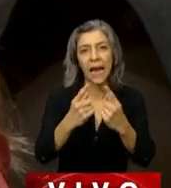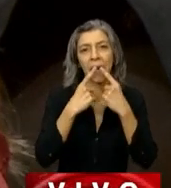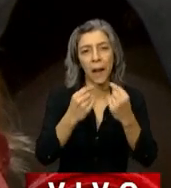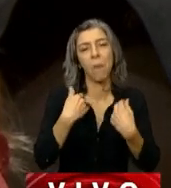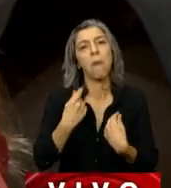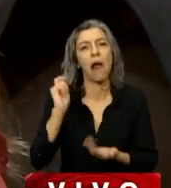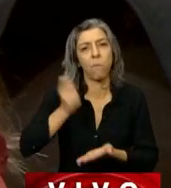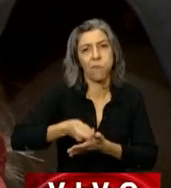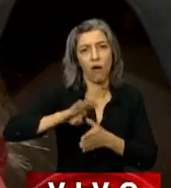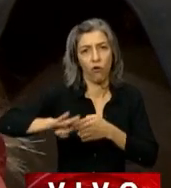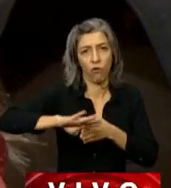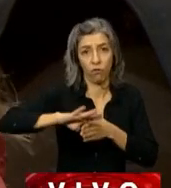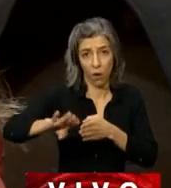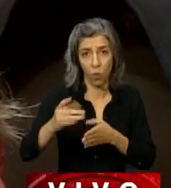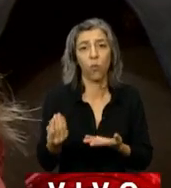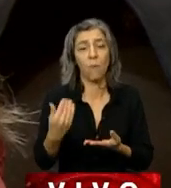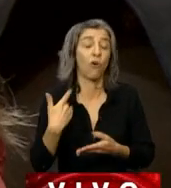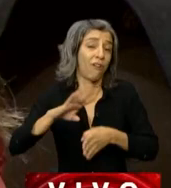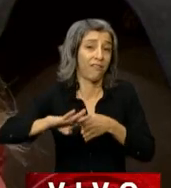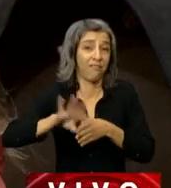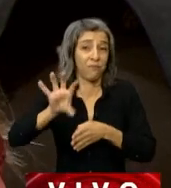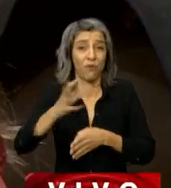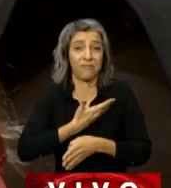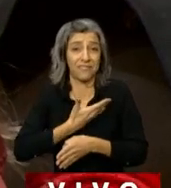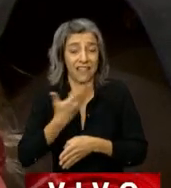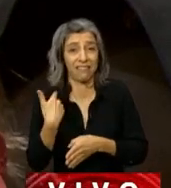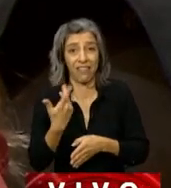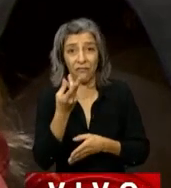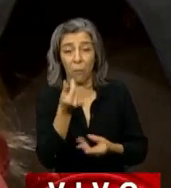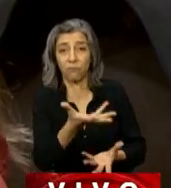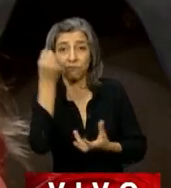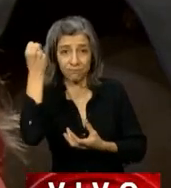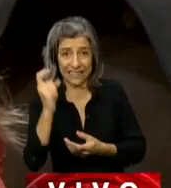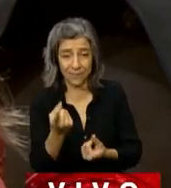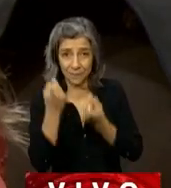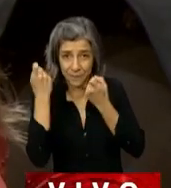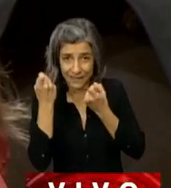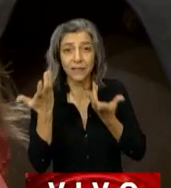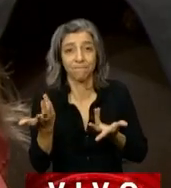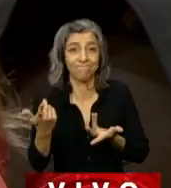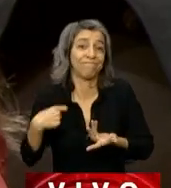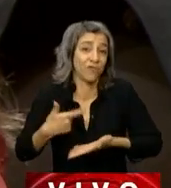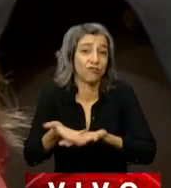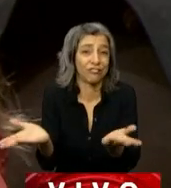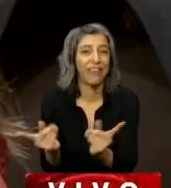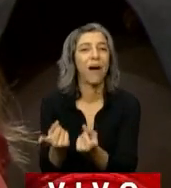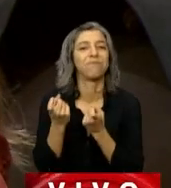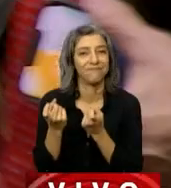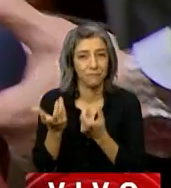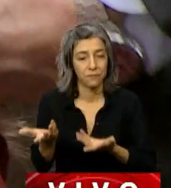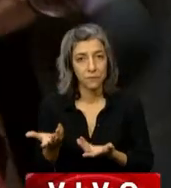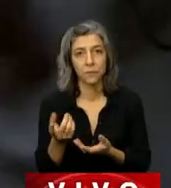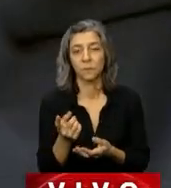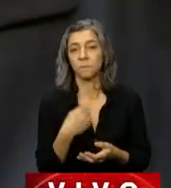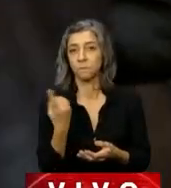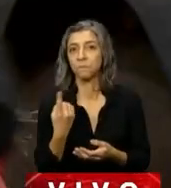deuda, entendiendo lo que ello implica para Santa Fe, es decir, para los santafesinos y para las santafesinas, donde